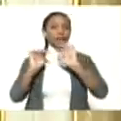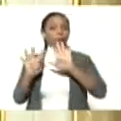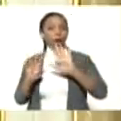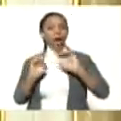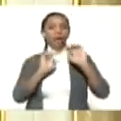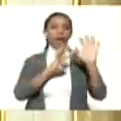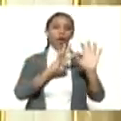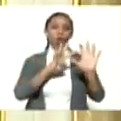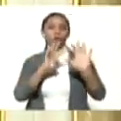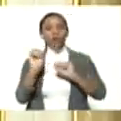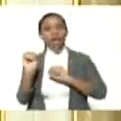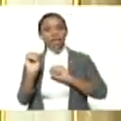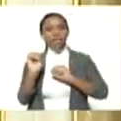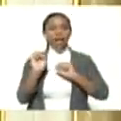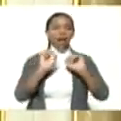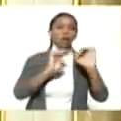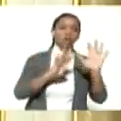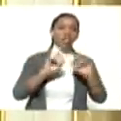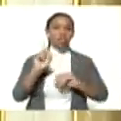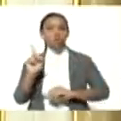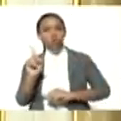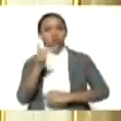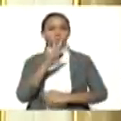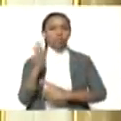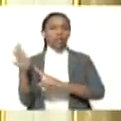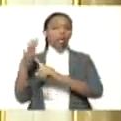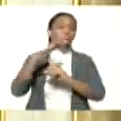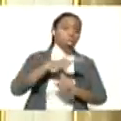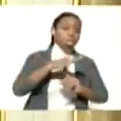91, de represión,